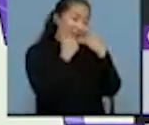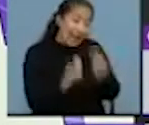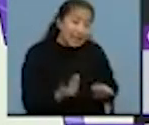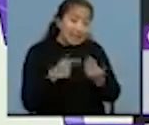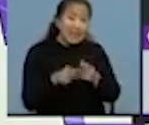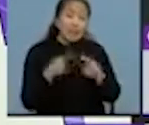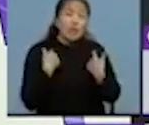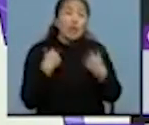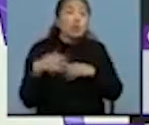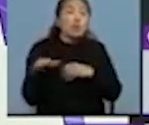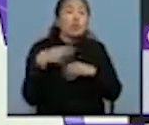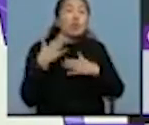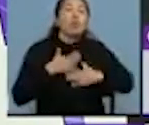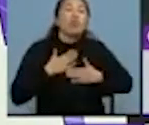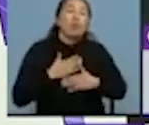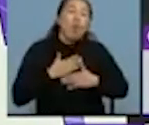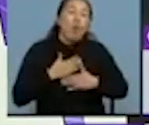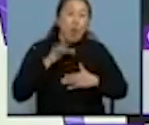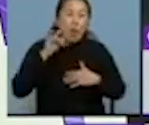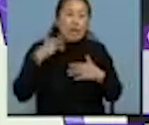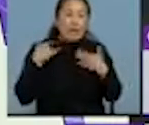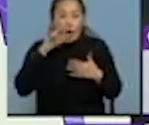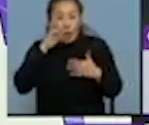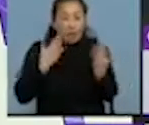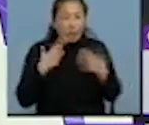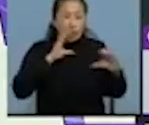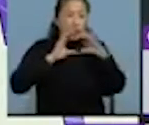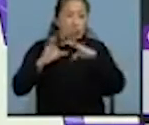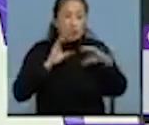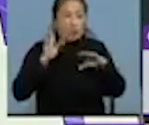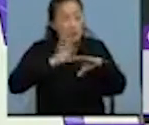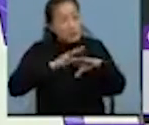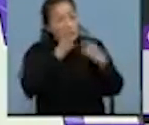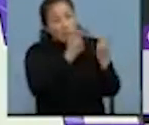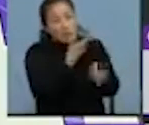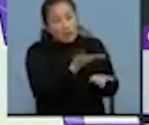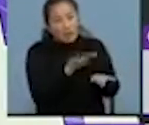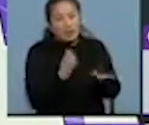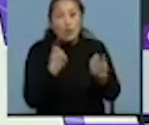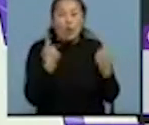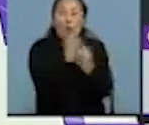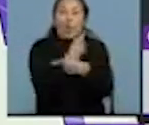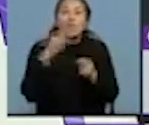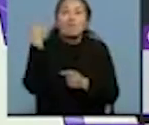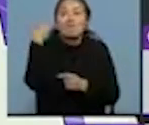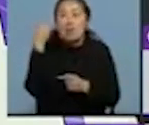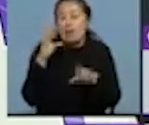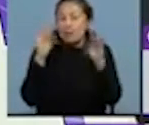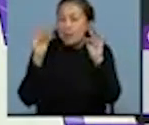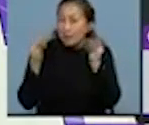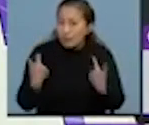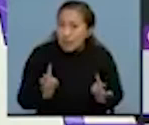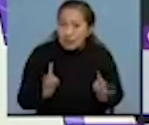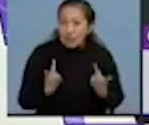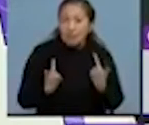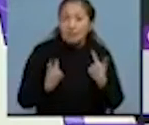tenemos una comodidad enorme para poder comunicarnos, y sé que has sido un poco el mentor de esto, porque pasamos malos momentos en Brasil, donde estuve,